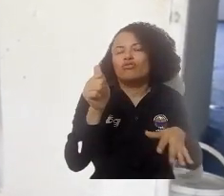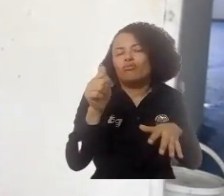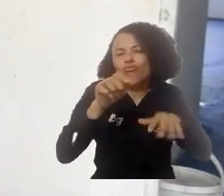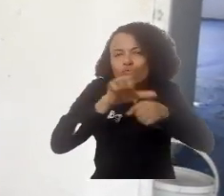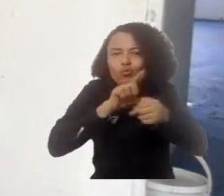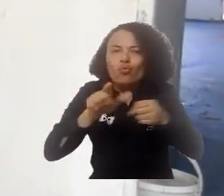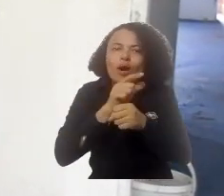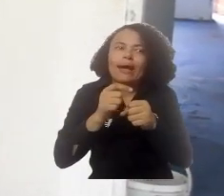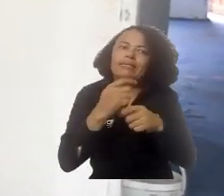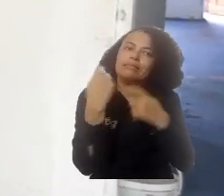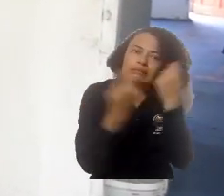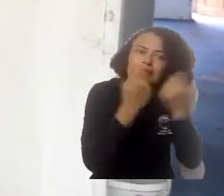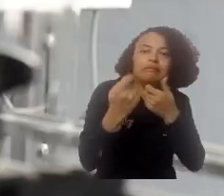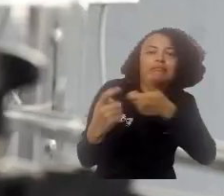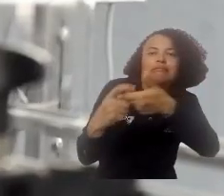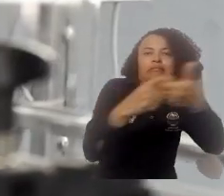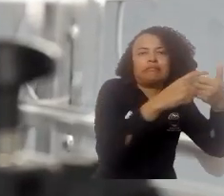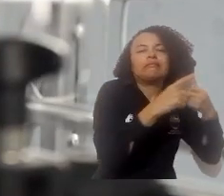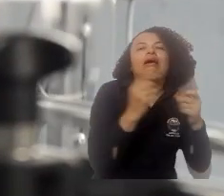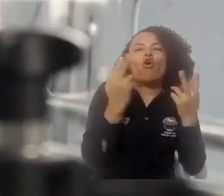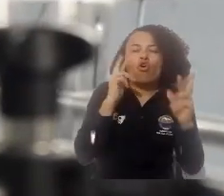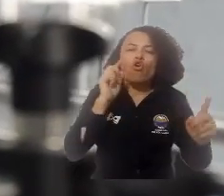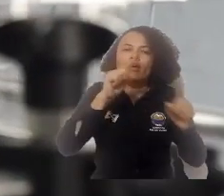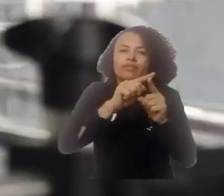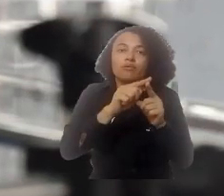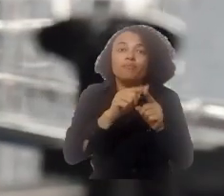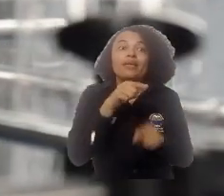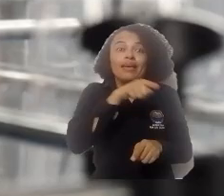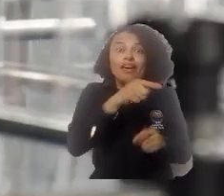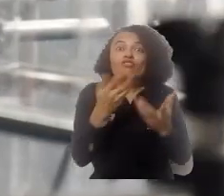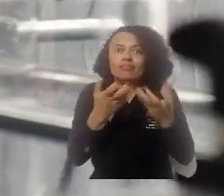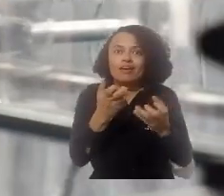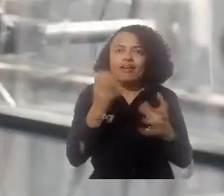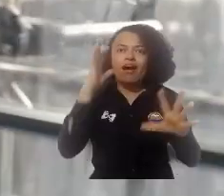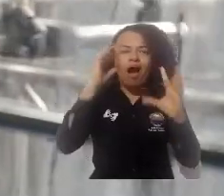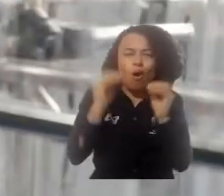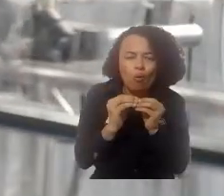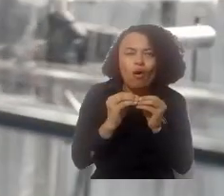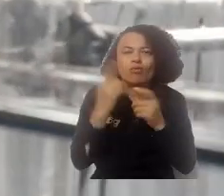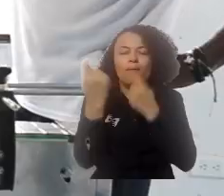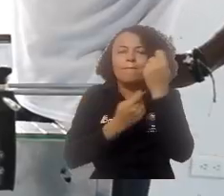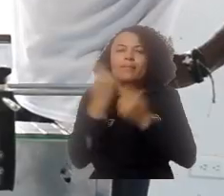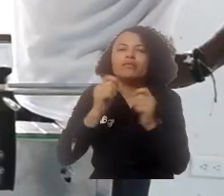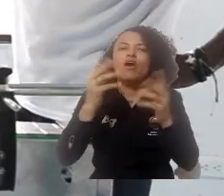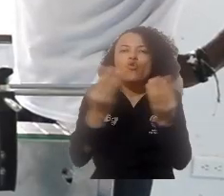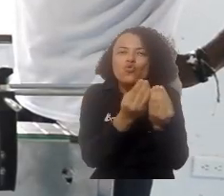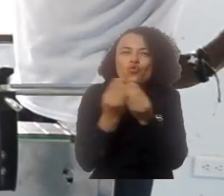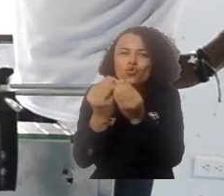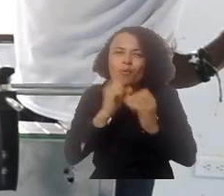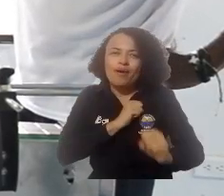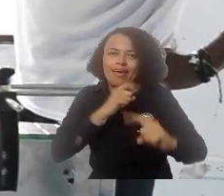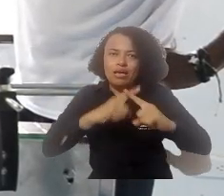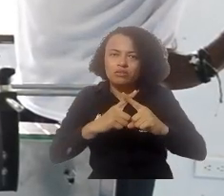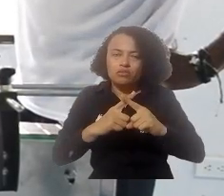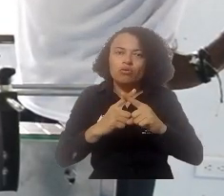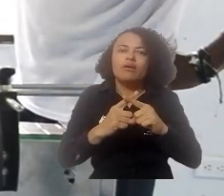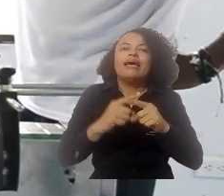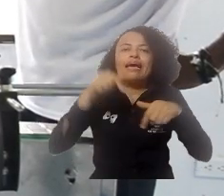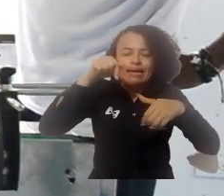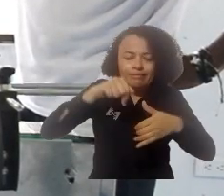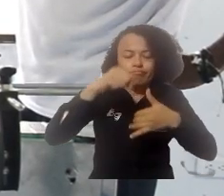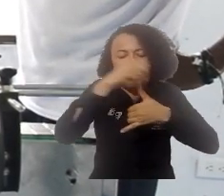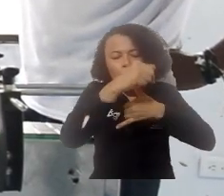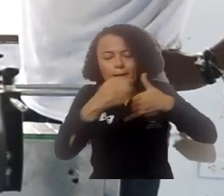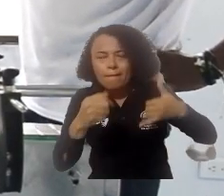jóvenes emprendedores lo mejor apenas comienza, pues cerrar su primer acuerdo de ventas con el Grupo Éxito y ofrecer sus productos